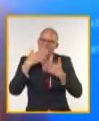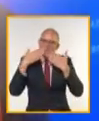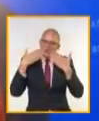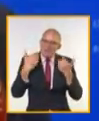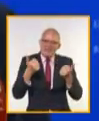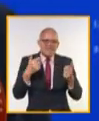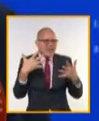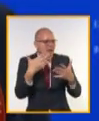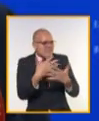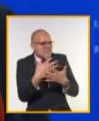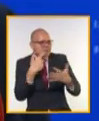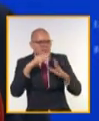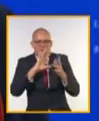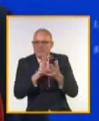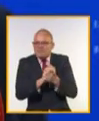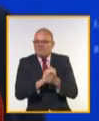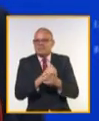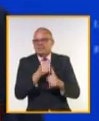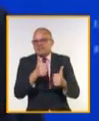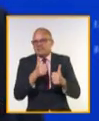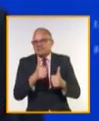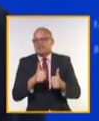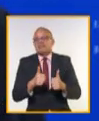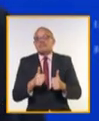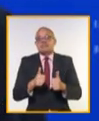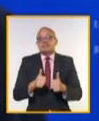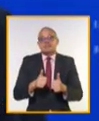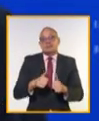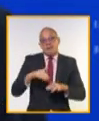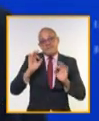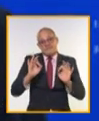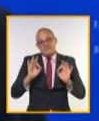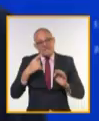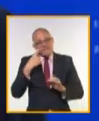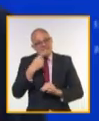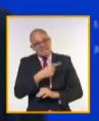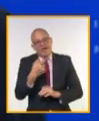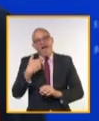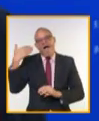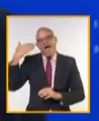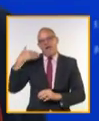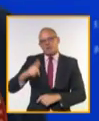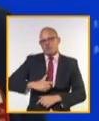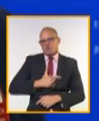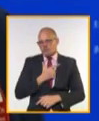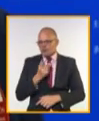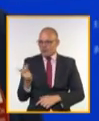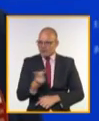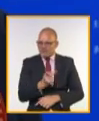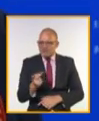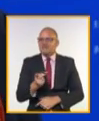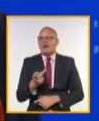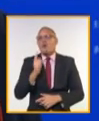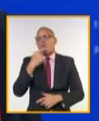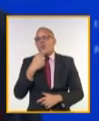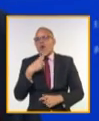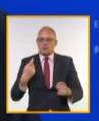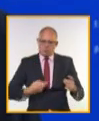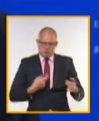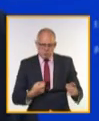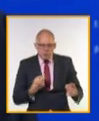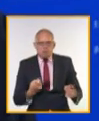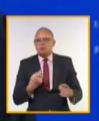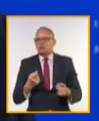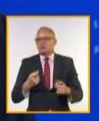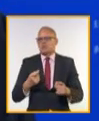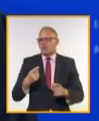amistoso. Obviamente aquí tenemos la historia de la misma cultura de revolución, de sangre de